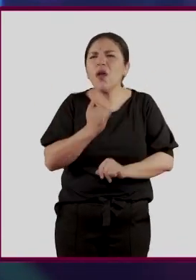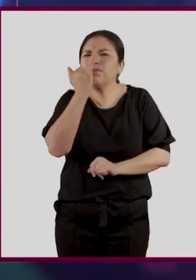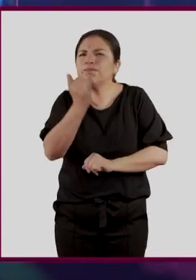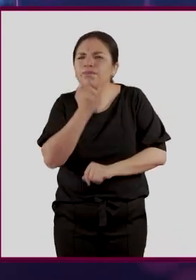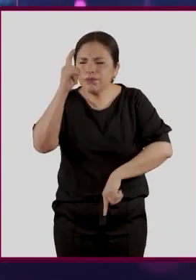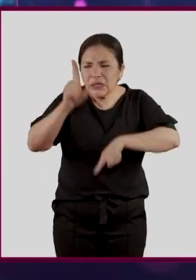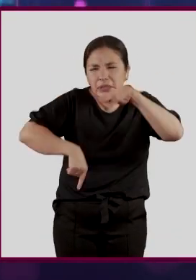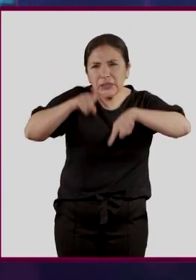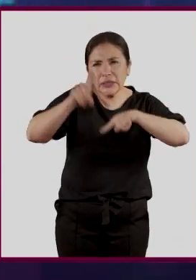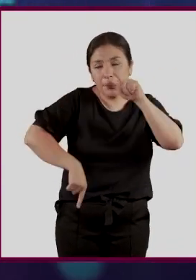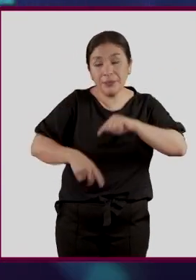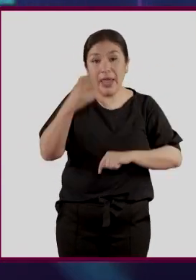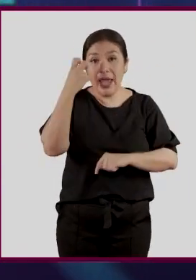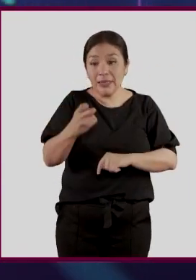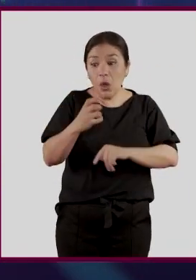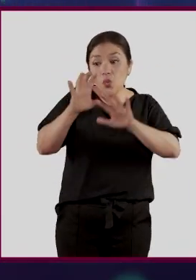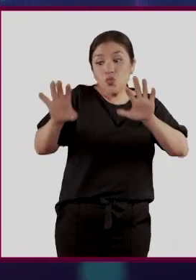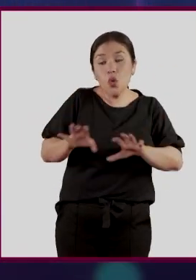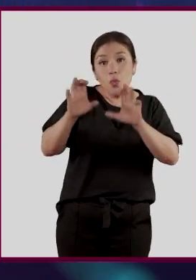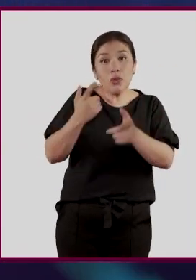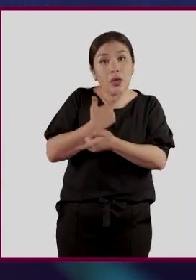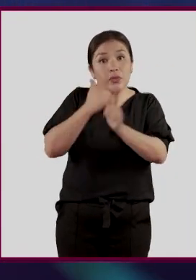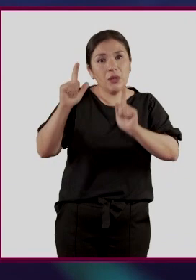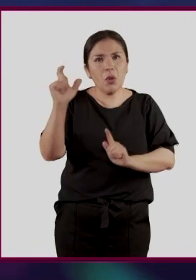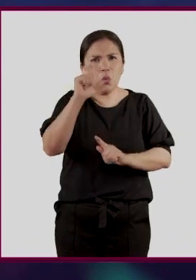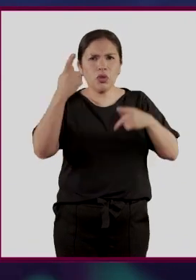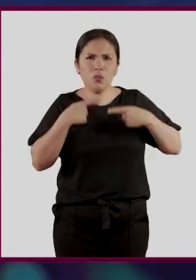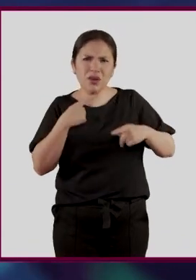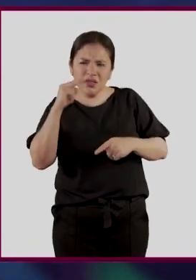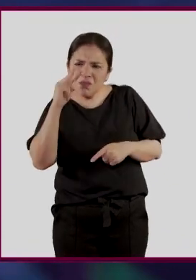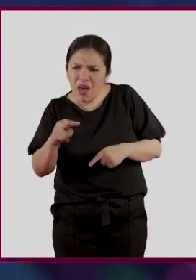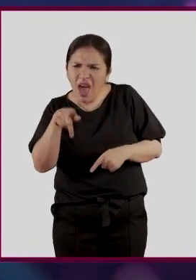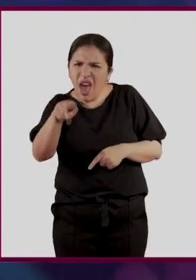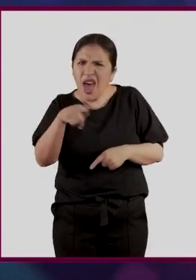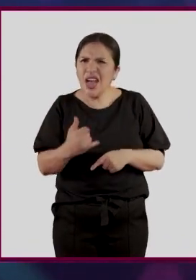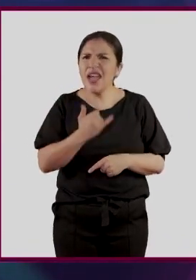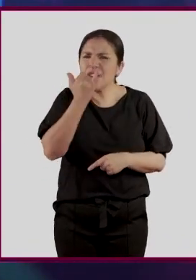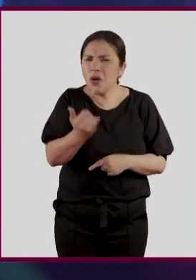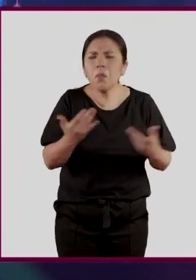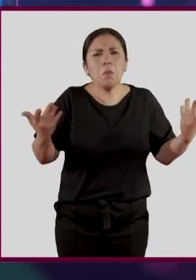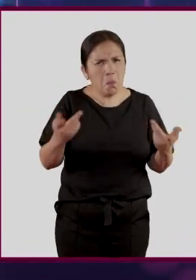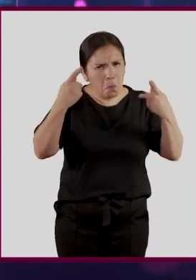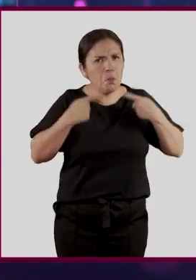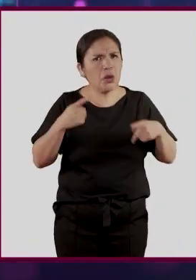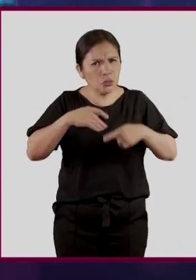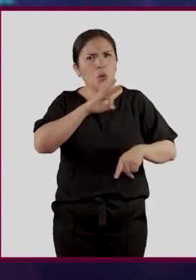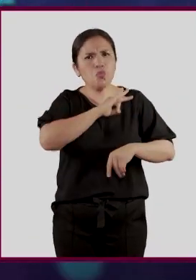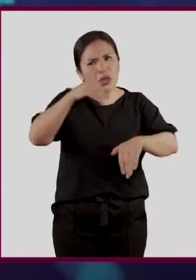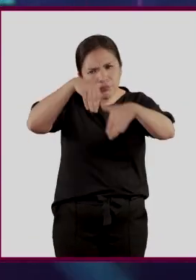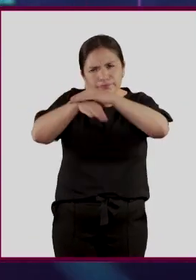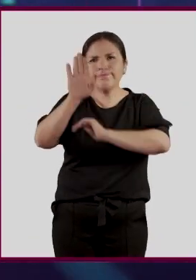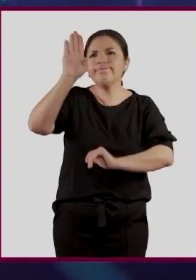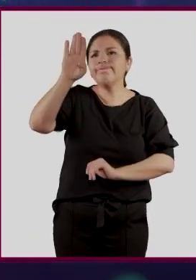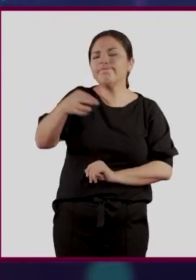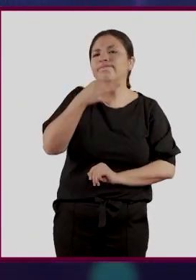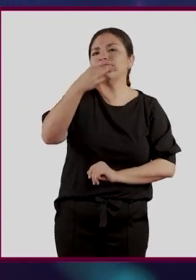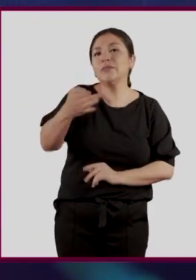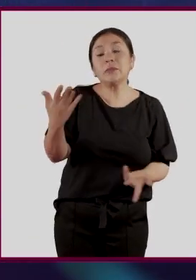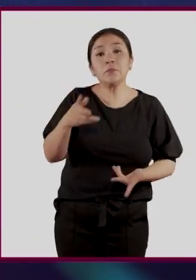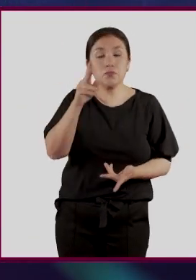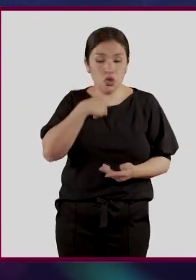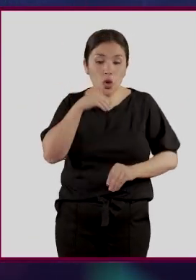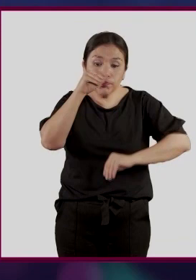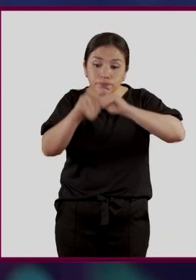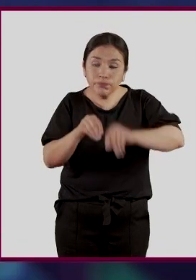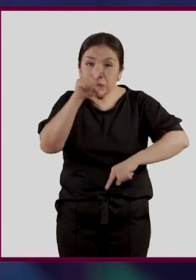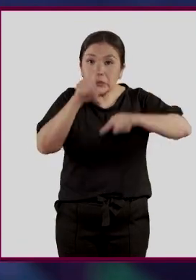vulnerabilidad. En el caso del software libre, cuando un usuario detecta un error, cualquier persona puede entrar y decir, mira, lo resuelvo